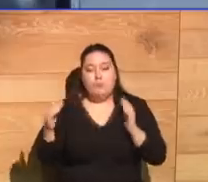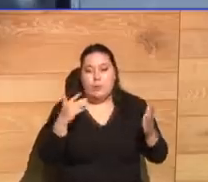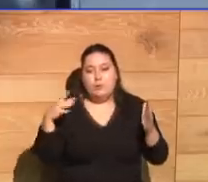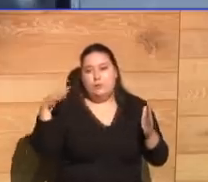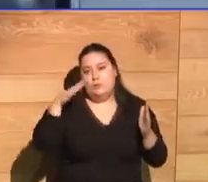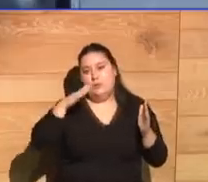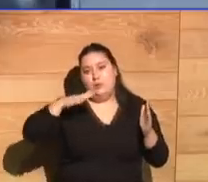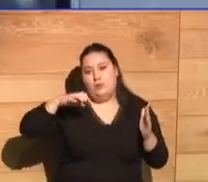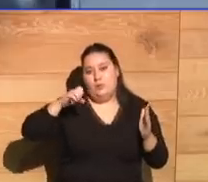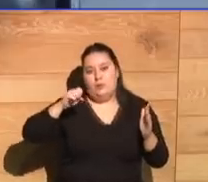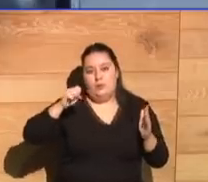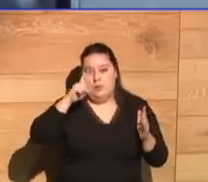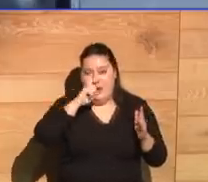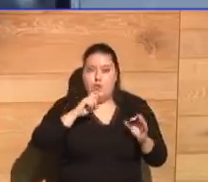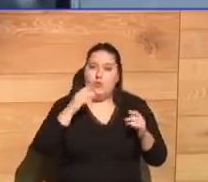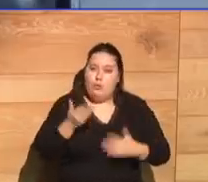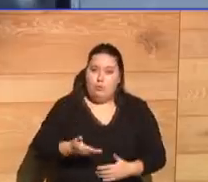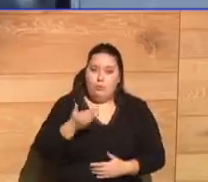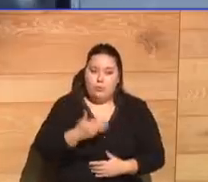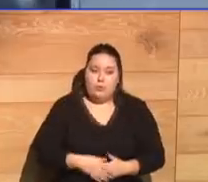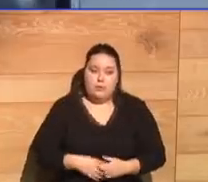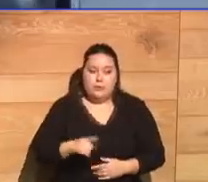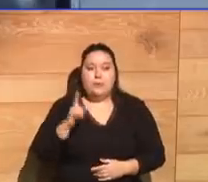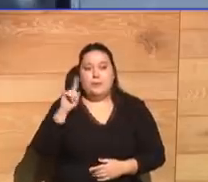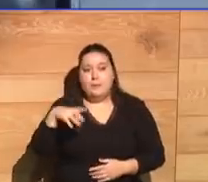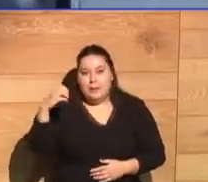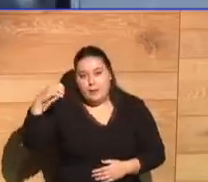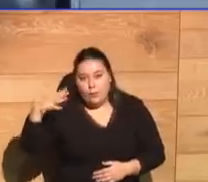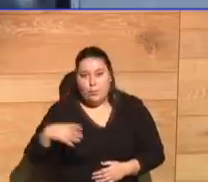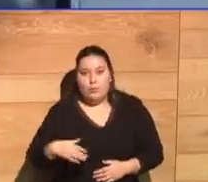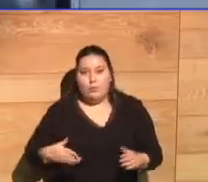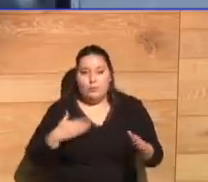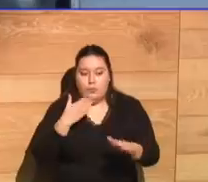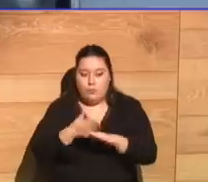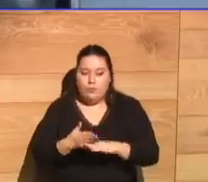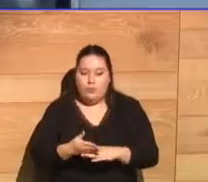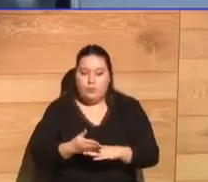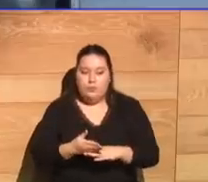tú esa granja una vez más. Y además el sentido de la luz. Geoffrey Amsworth